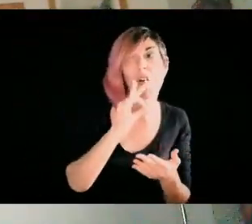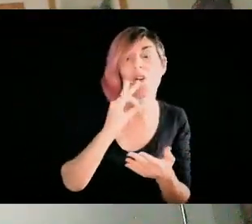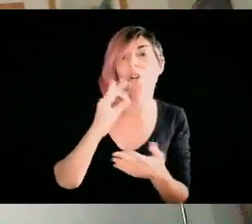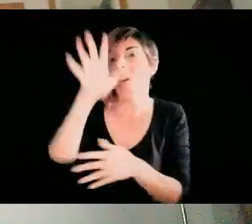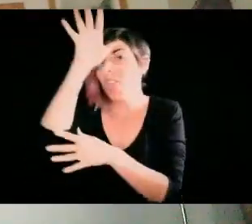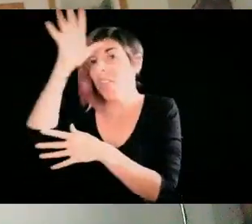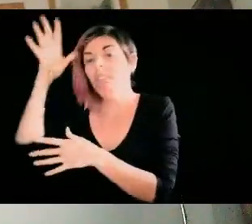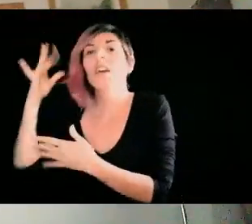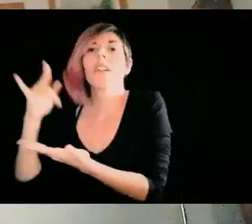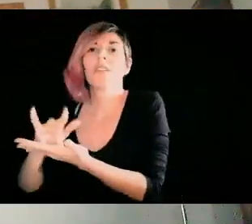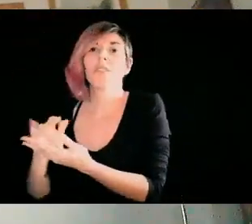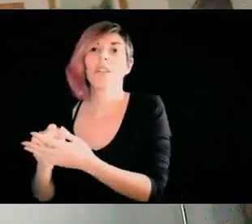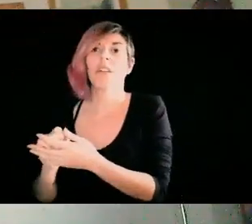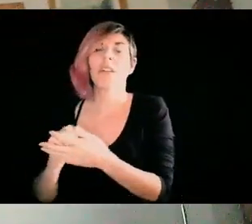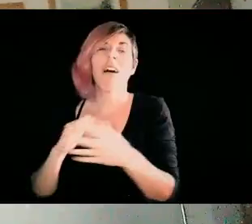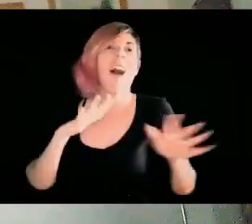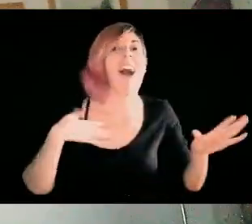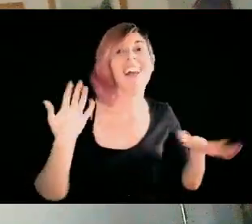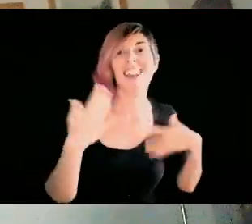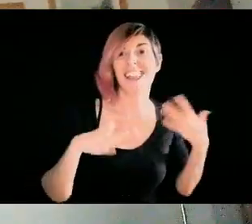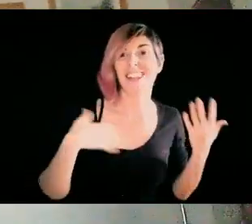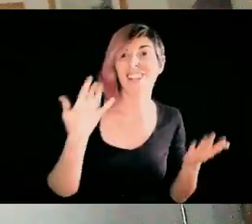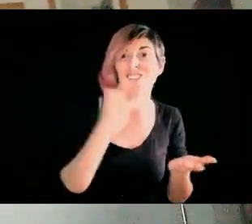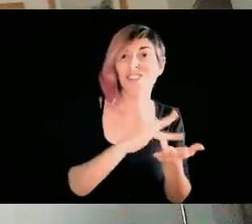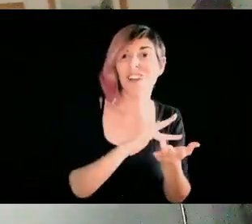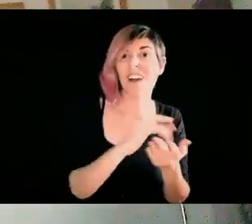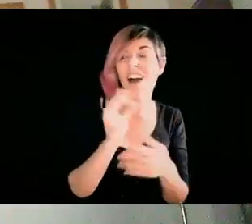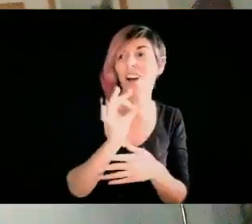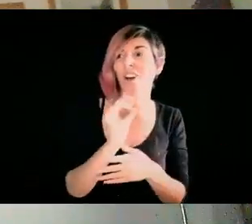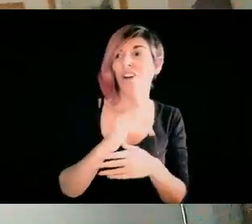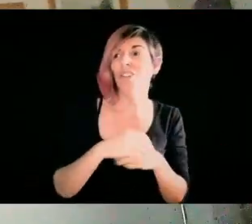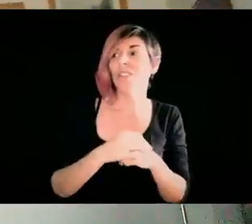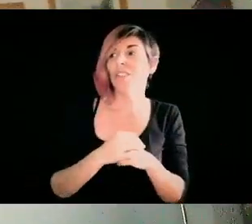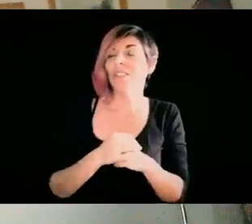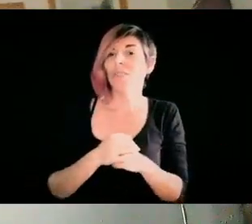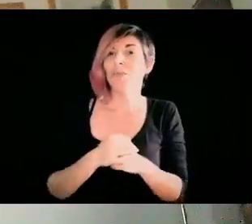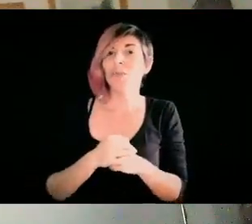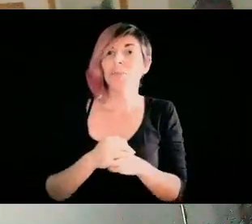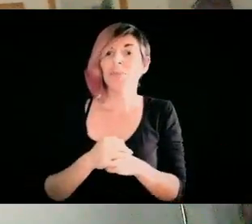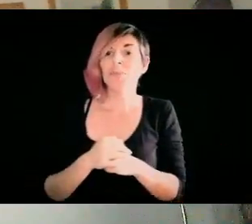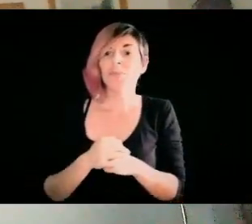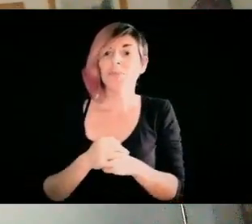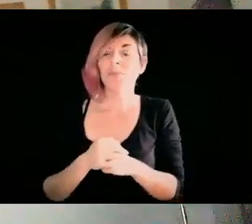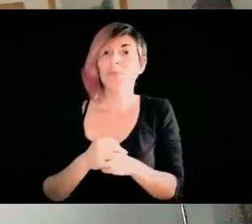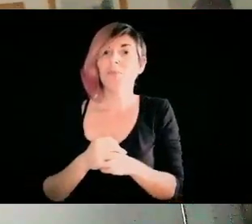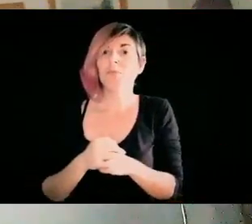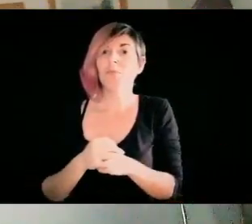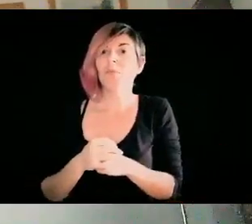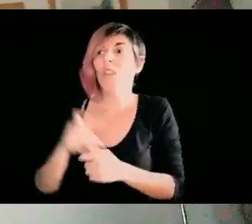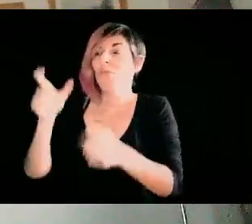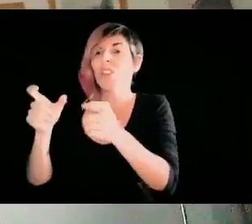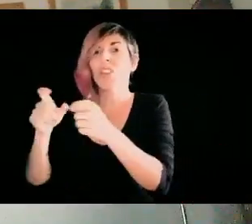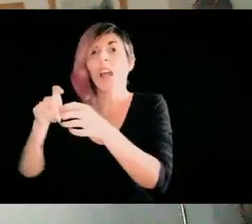y hay momentos más cálidos. Hay momentos de alegría, hay momentos de